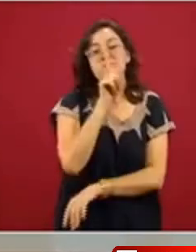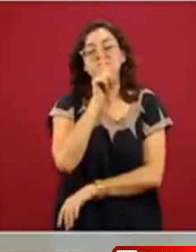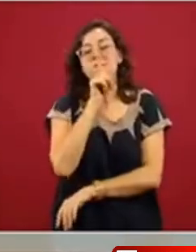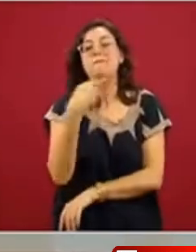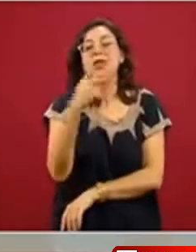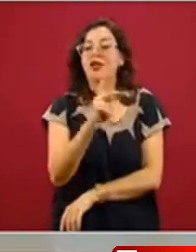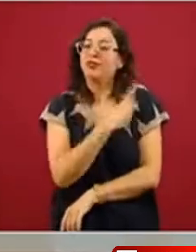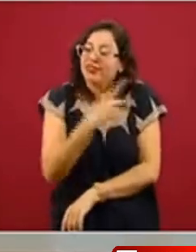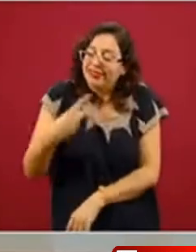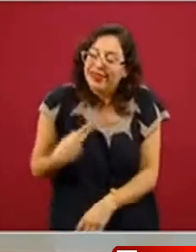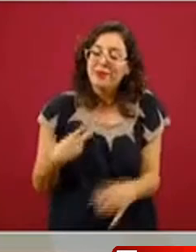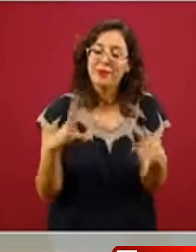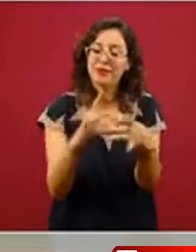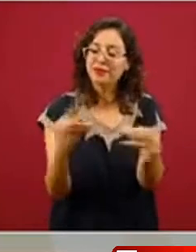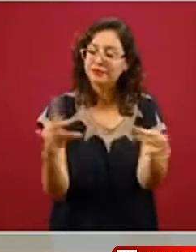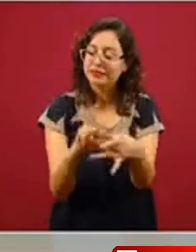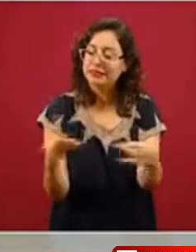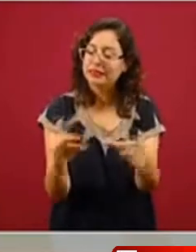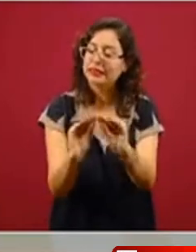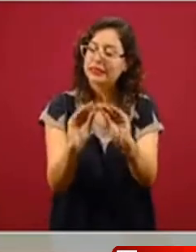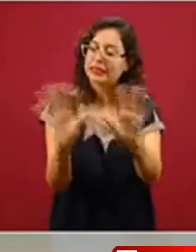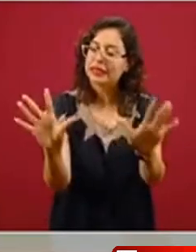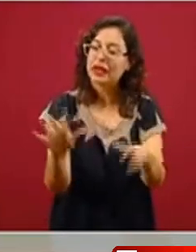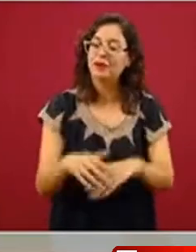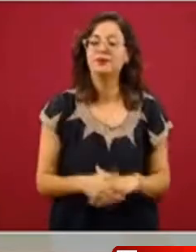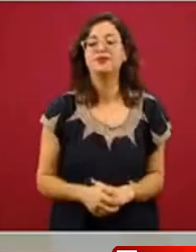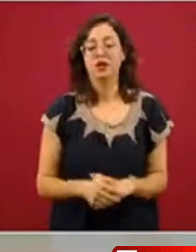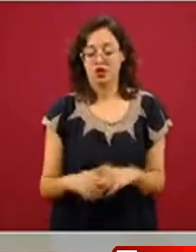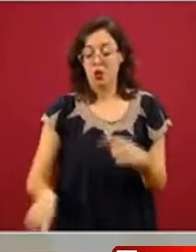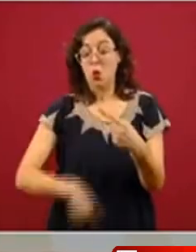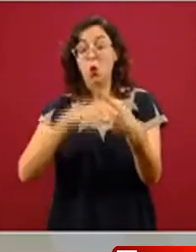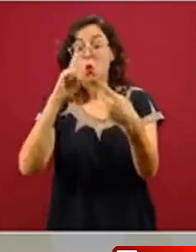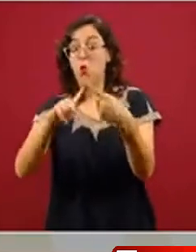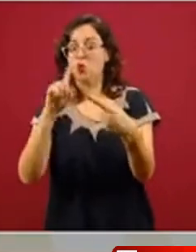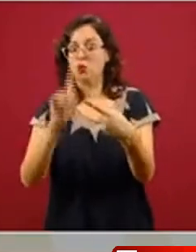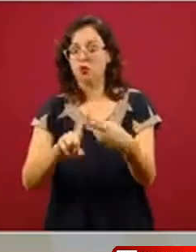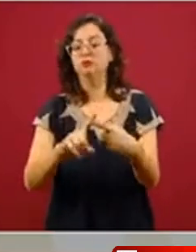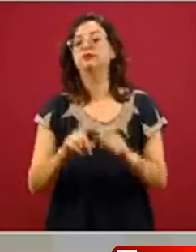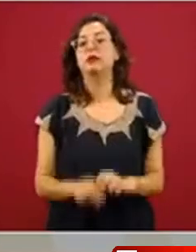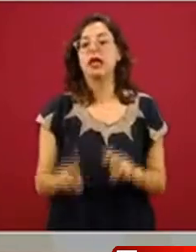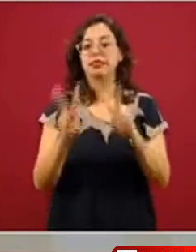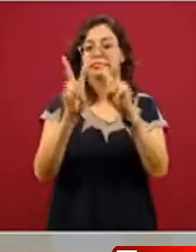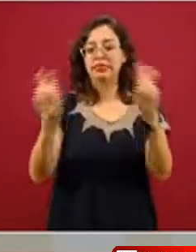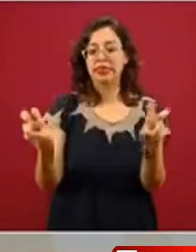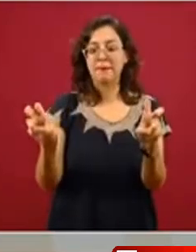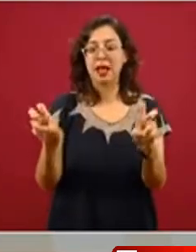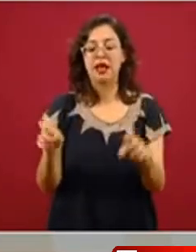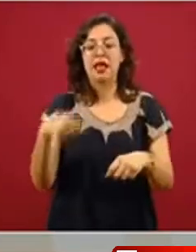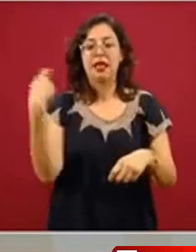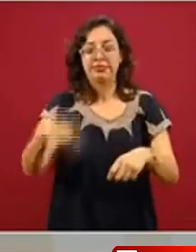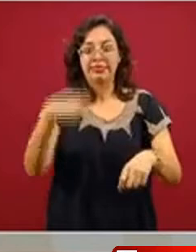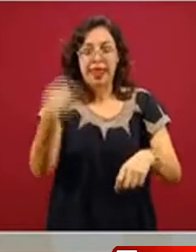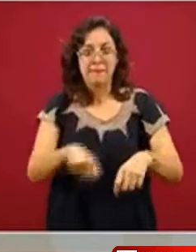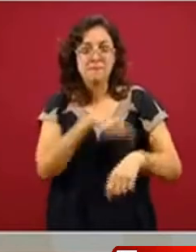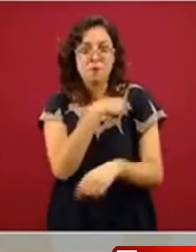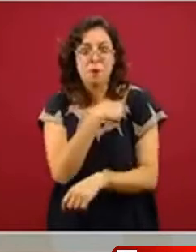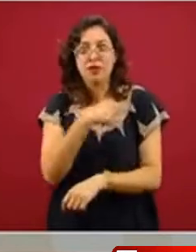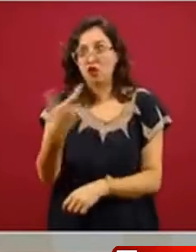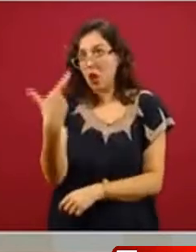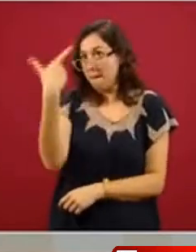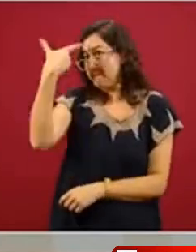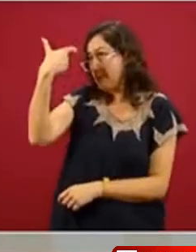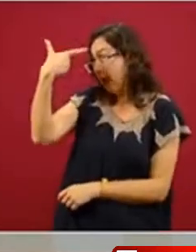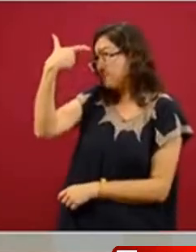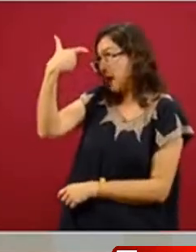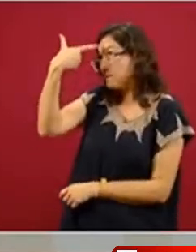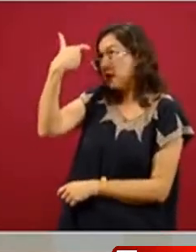Primero, sobre esta preocupante idea de que los termómetros que se ponen sobre la cabeza, se proyectan sobre